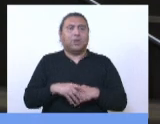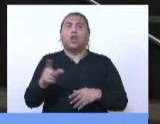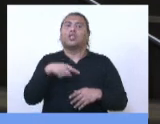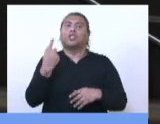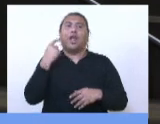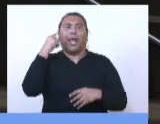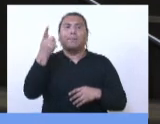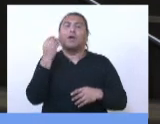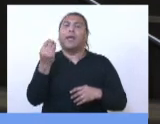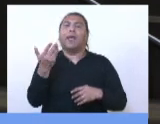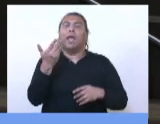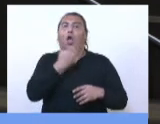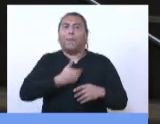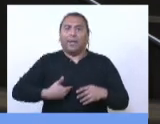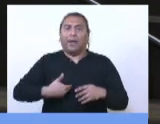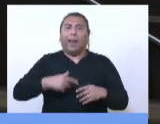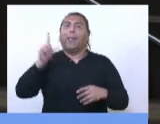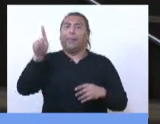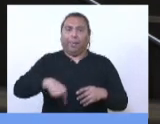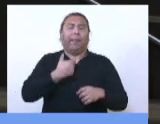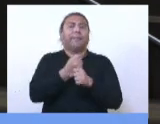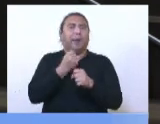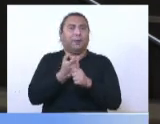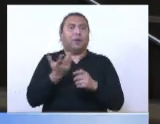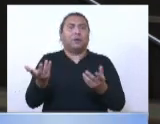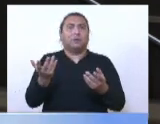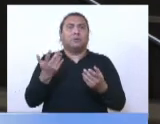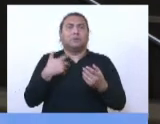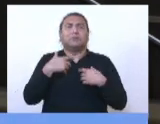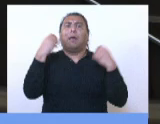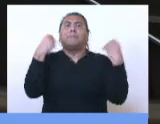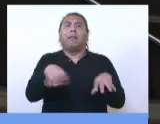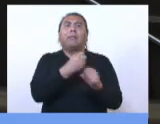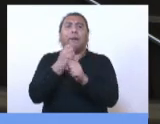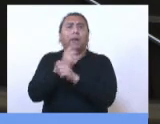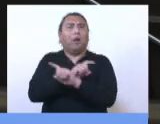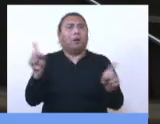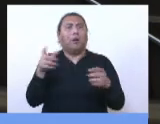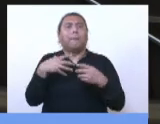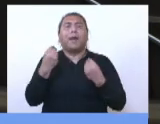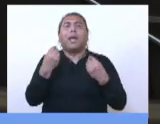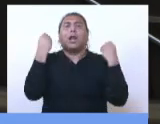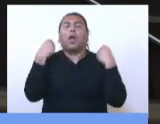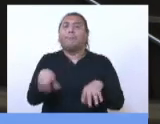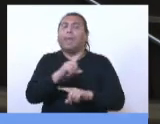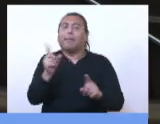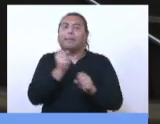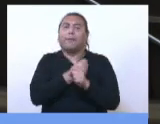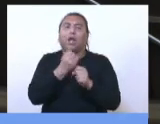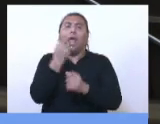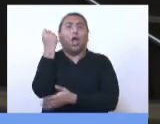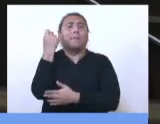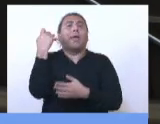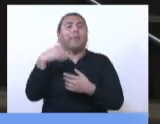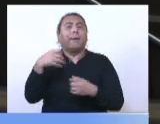creemos que gobernar el trabajo no se va a perder una función a fuente de trabajo pero para que no se pierda la economía tiene que